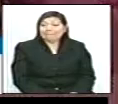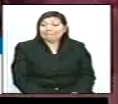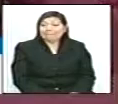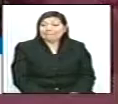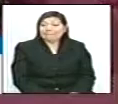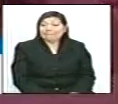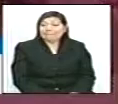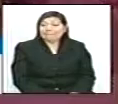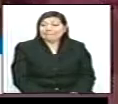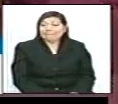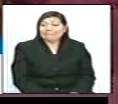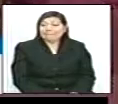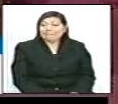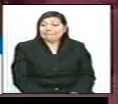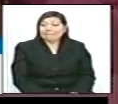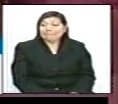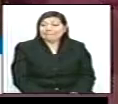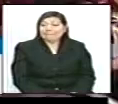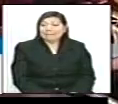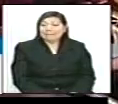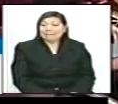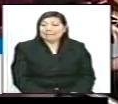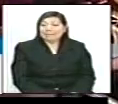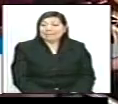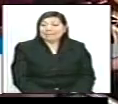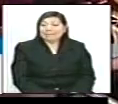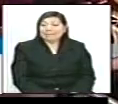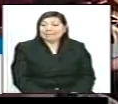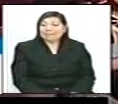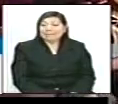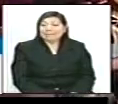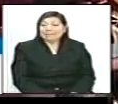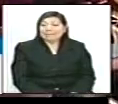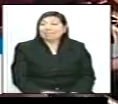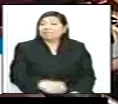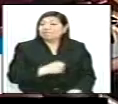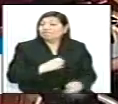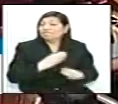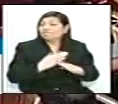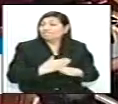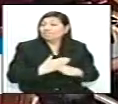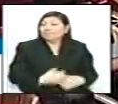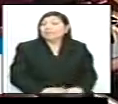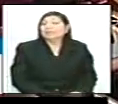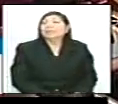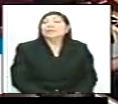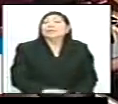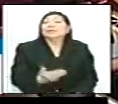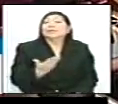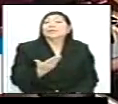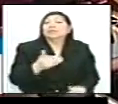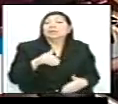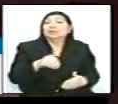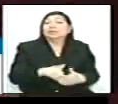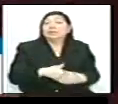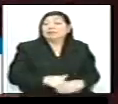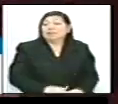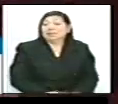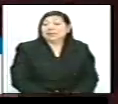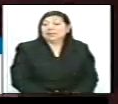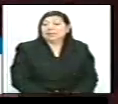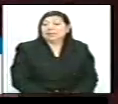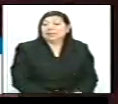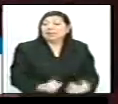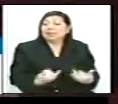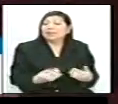Vilca Toma. Congresista, señora Presidenta, yo me opongo al pedido de someter al voto de que